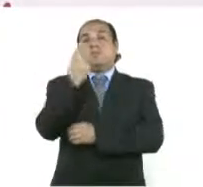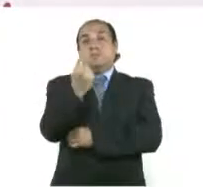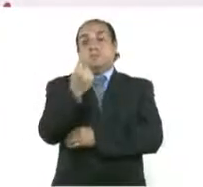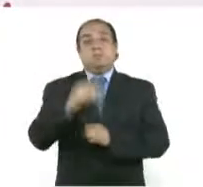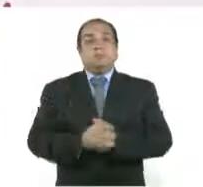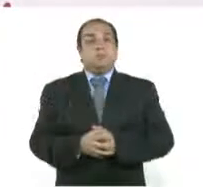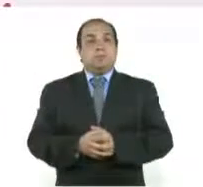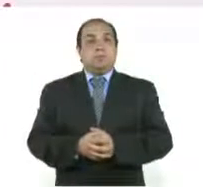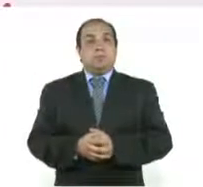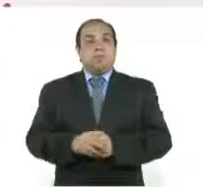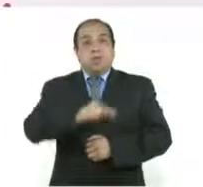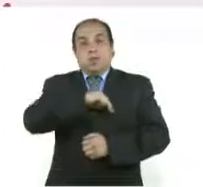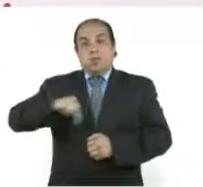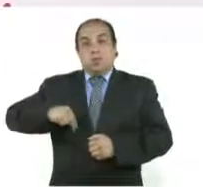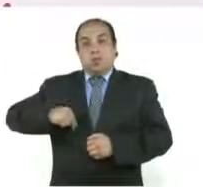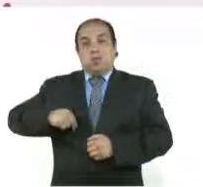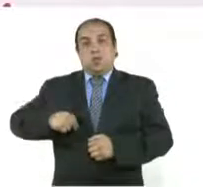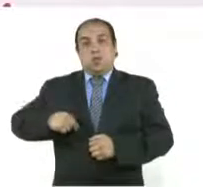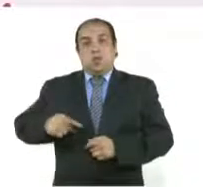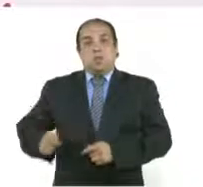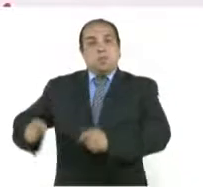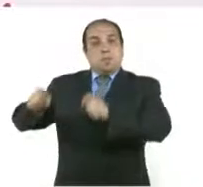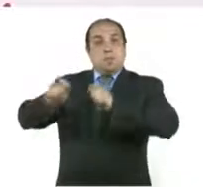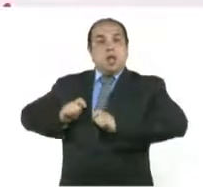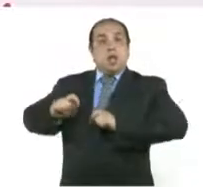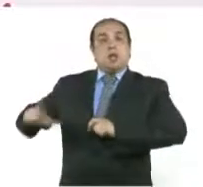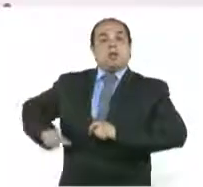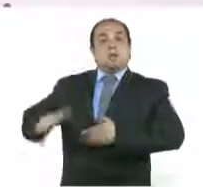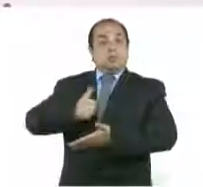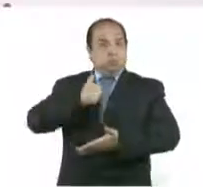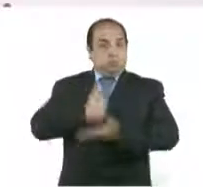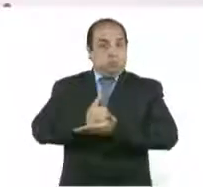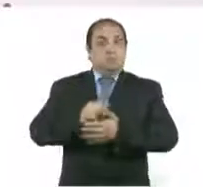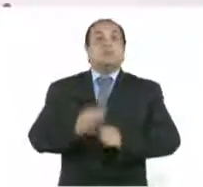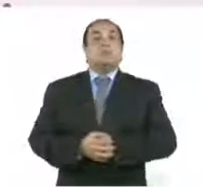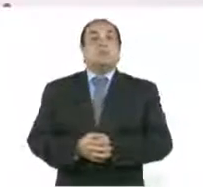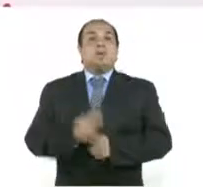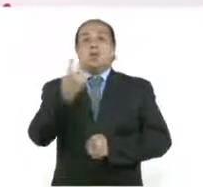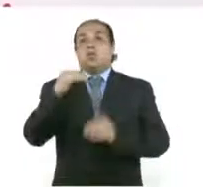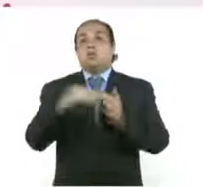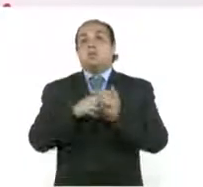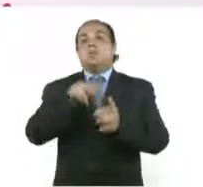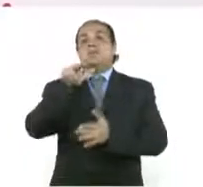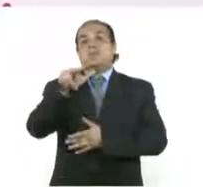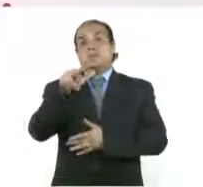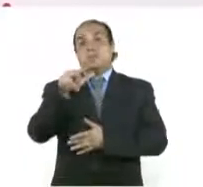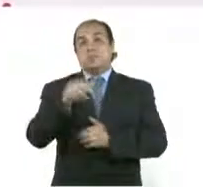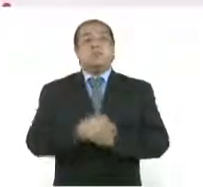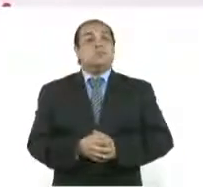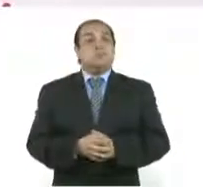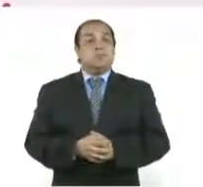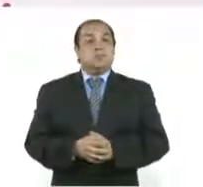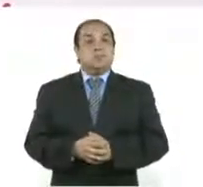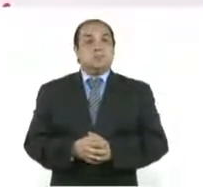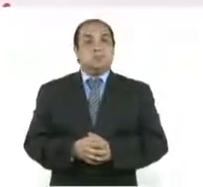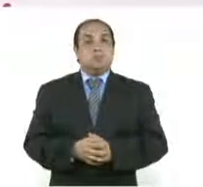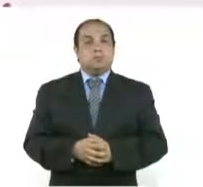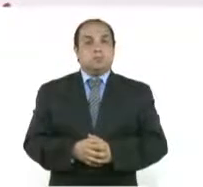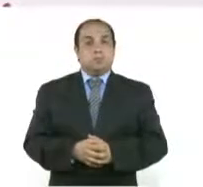Entonces, cuando nosotros recibimos el gobierno de la ciudad, en el 2018, recibían la